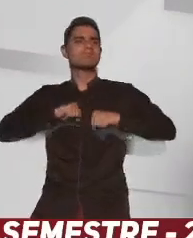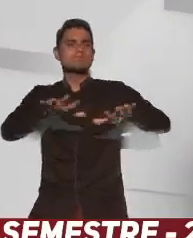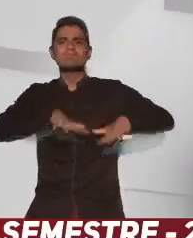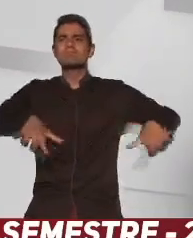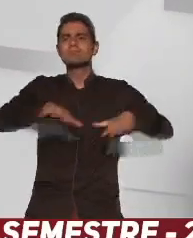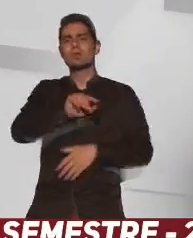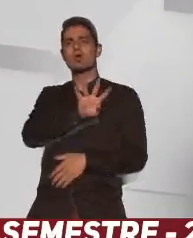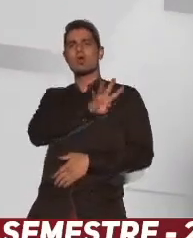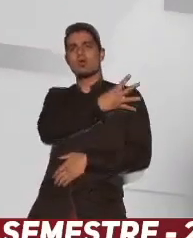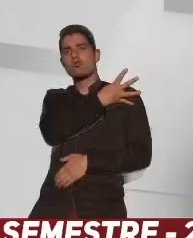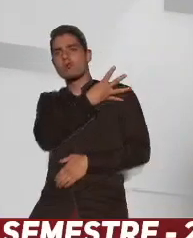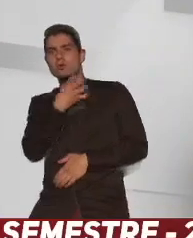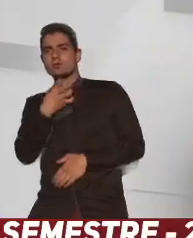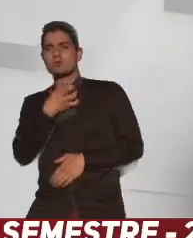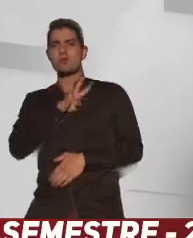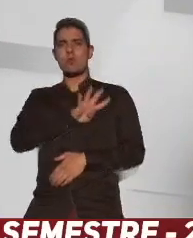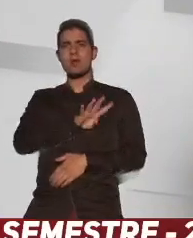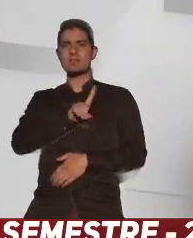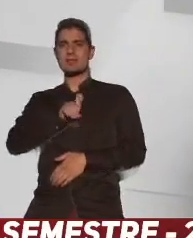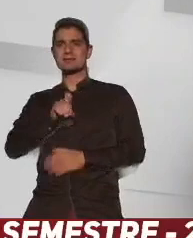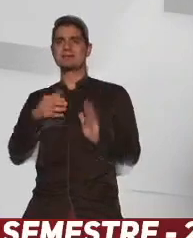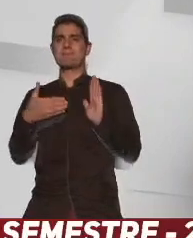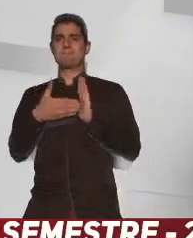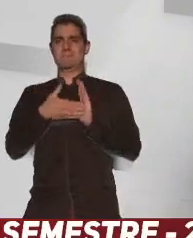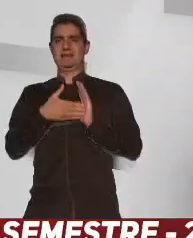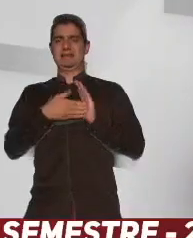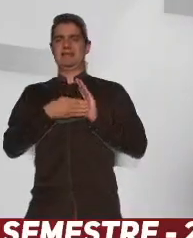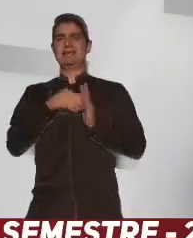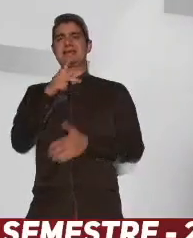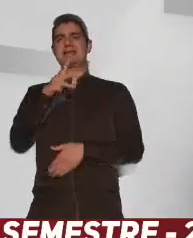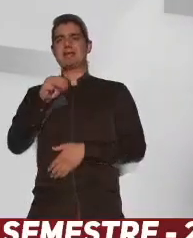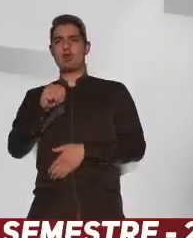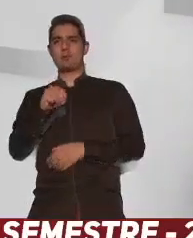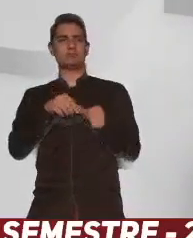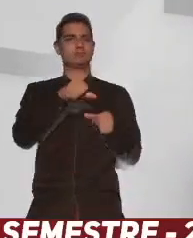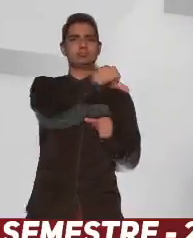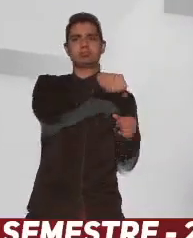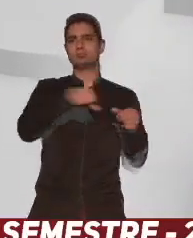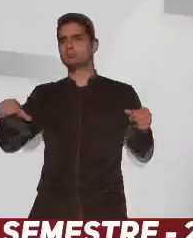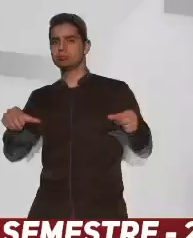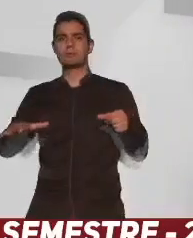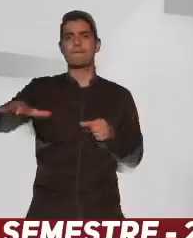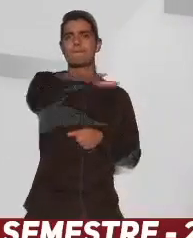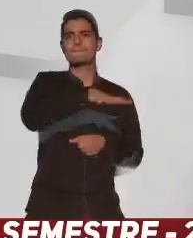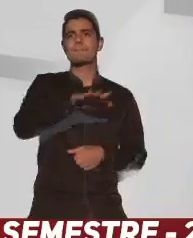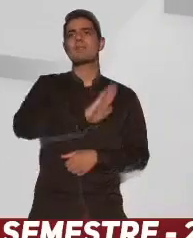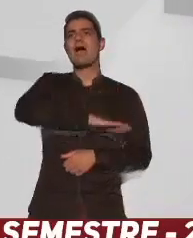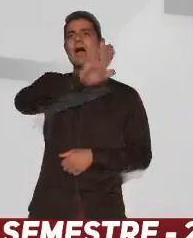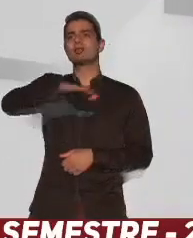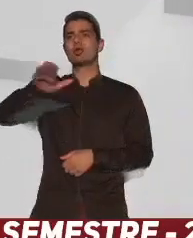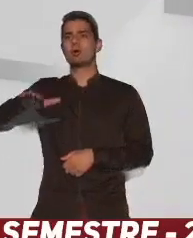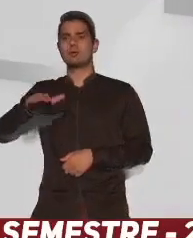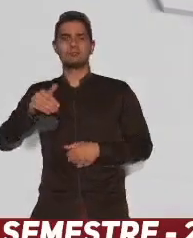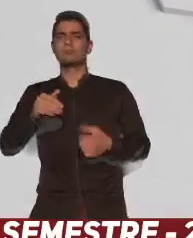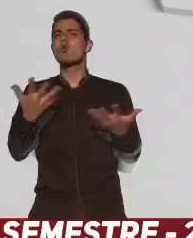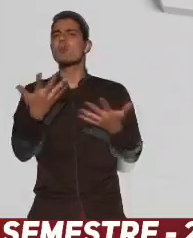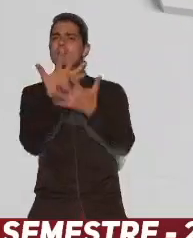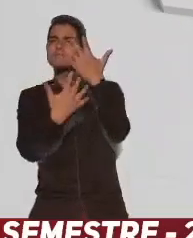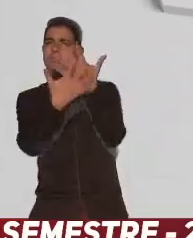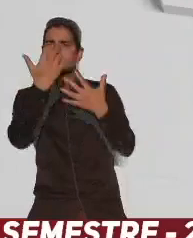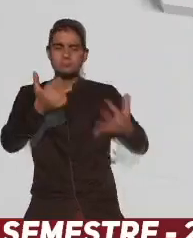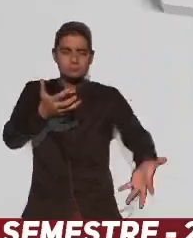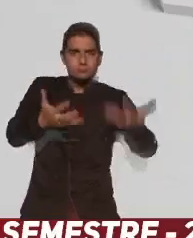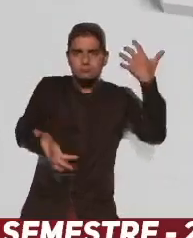446.566 metros cuadrados en el departamento de Antioquia, empleando técnicas de desminado manual, desminado mecánico y